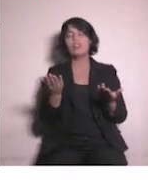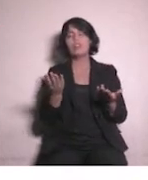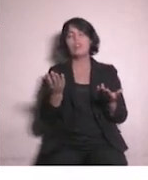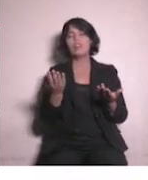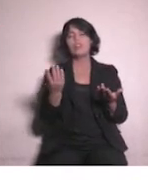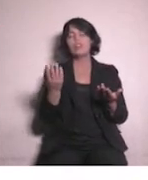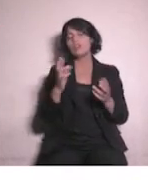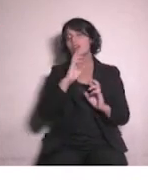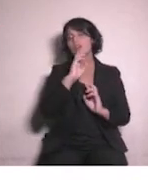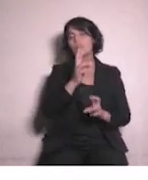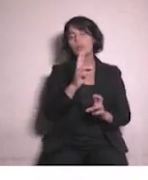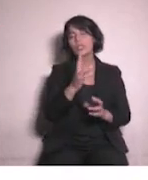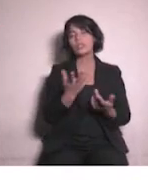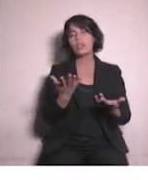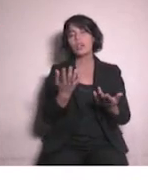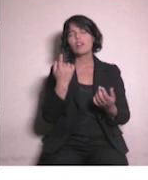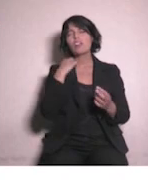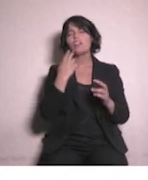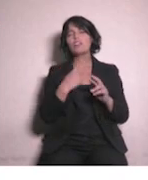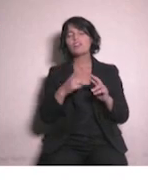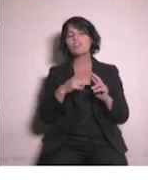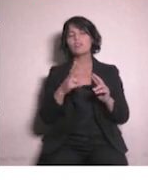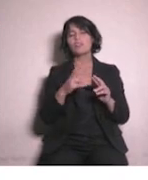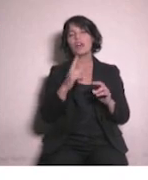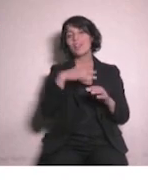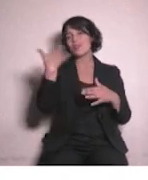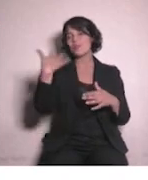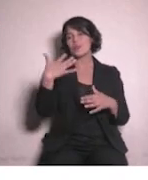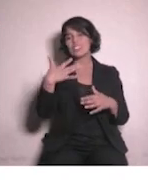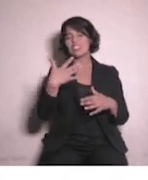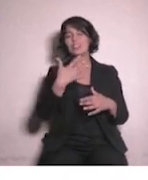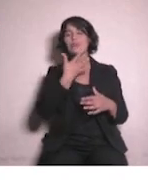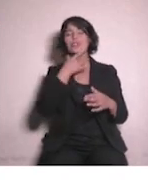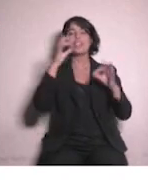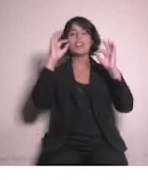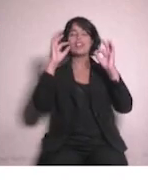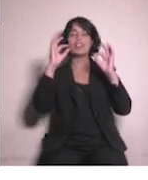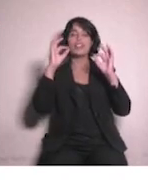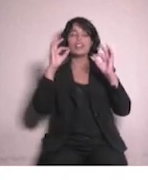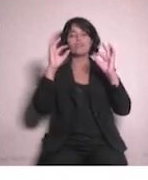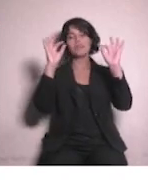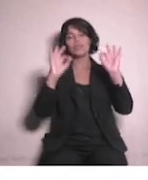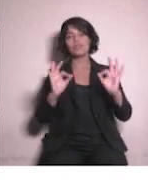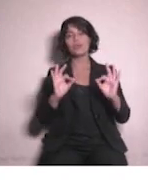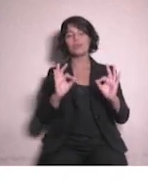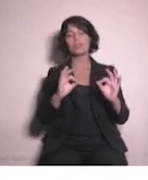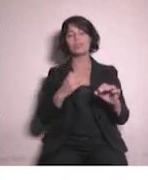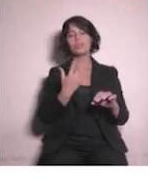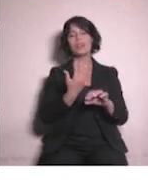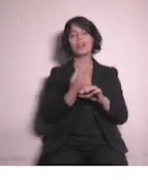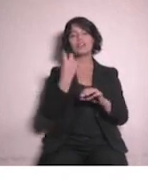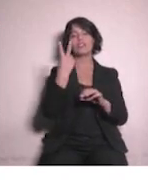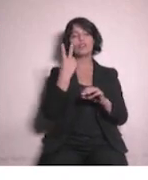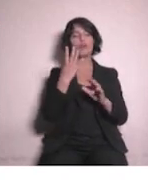el resultado? ¿Qué es lo que hubo? Y aquí es importante porque normalmente nos quedamos en estas dos columnas que tenemos en blanco. ¿Cuál fue la